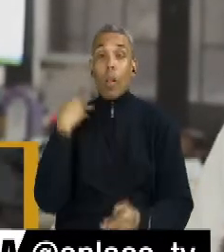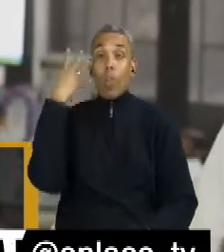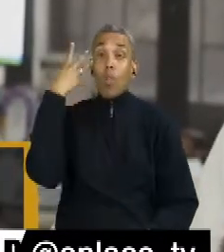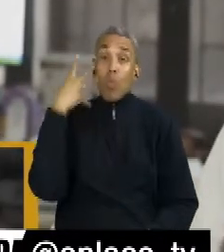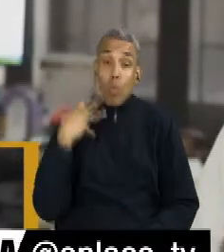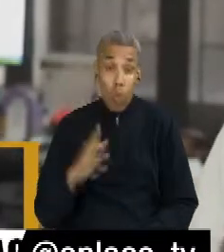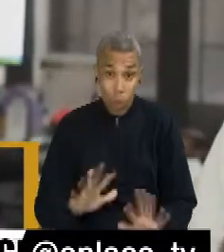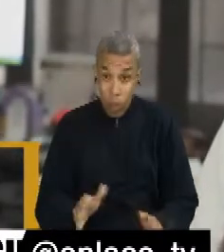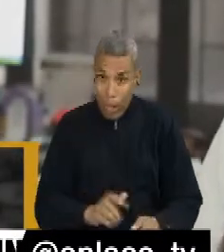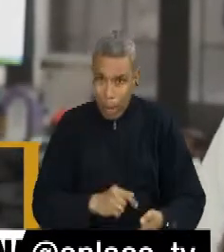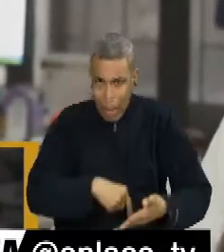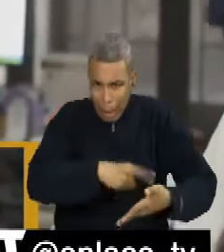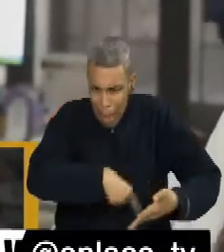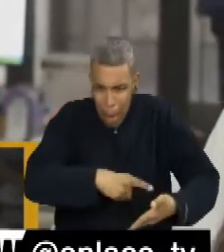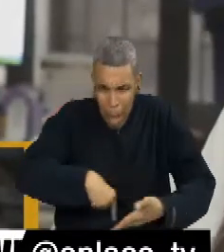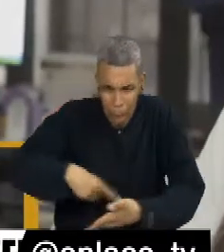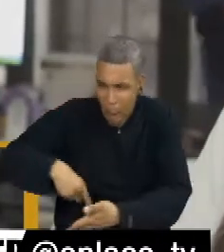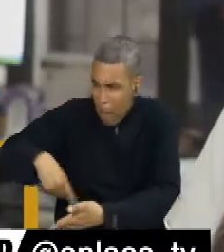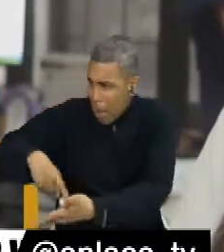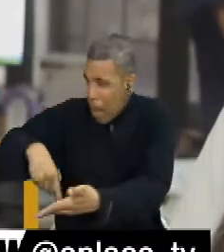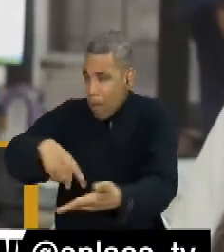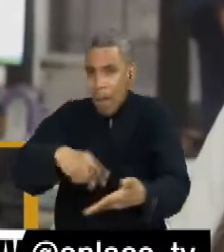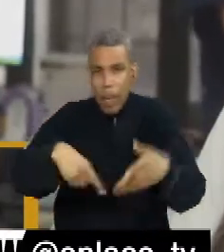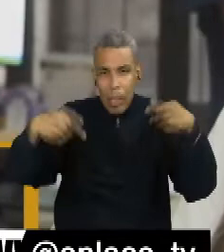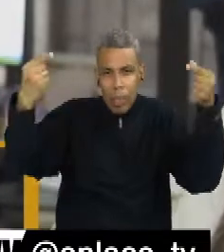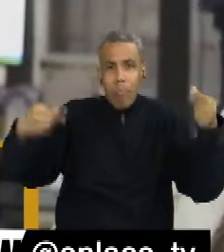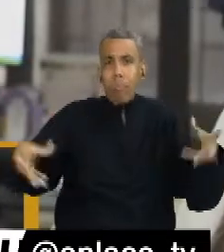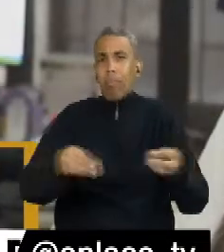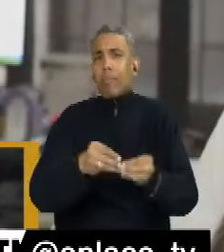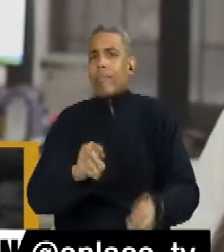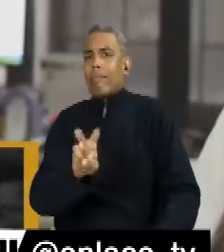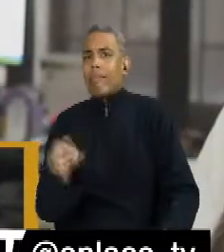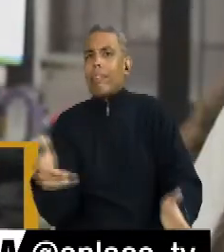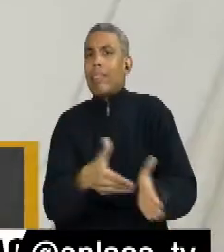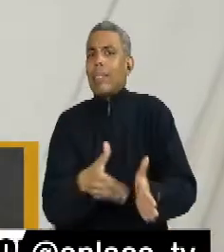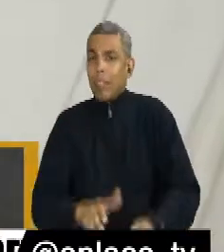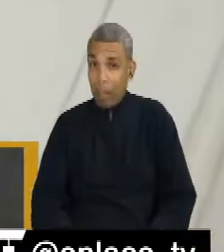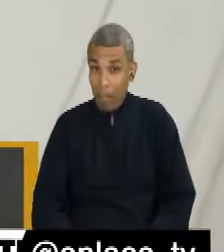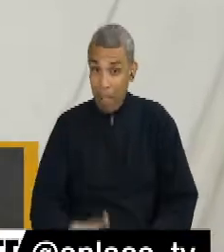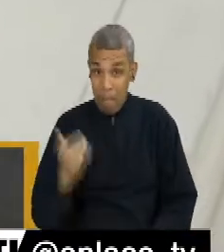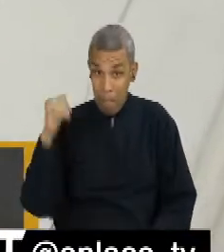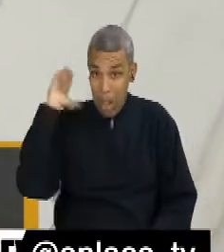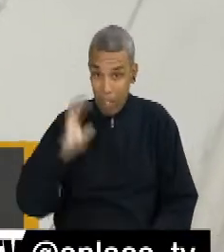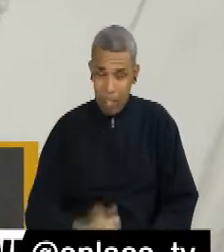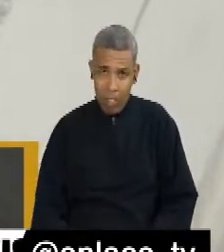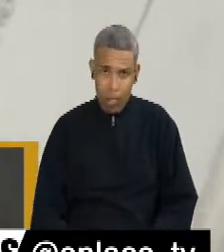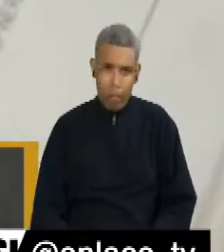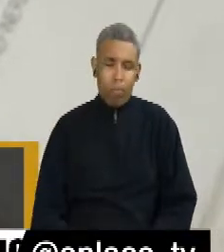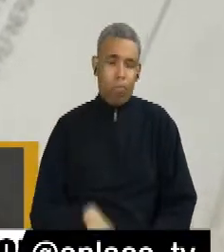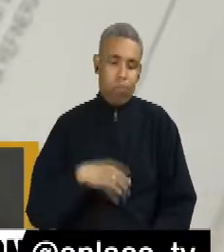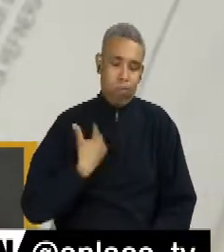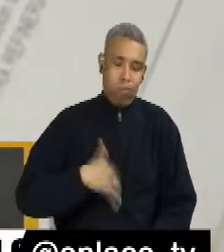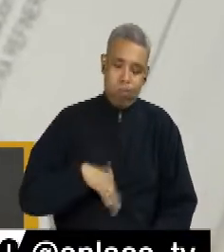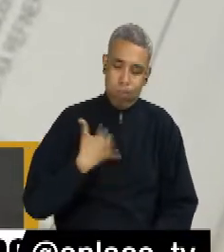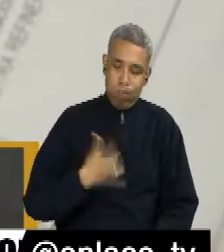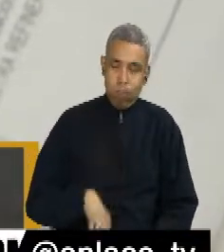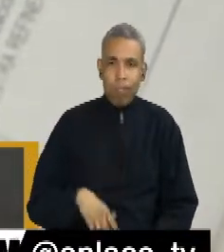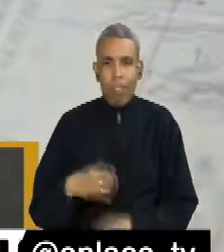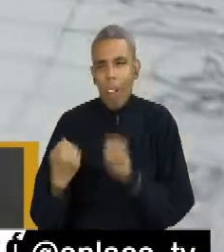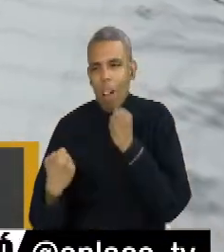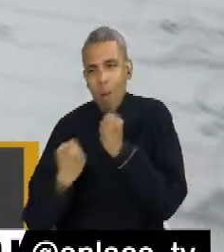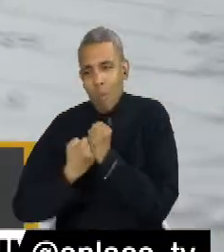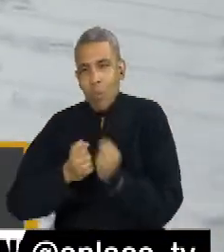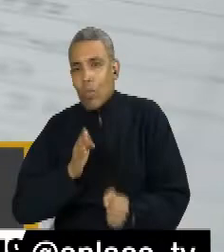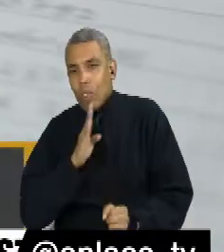7.661 firmas. Y esto, no me cansaré de decirlo, es gracias a que los medios de comunicación le dieron